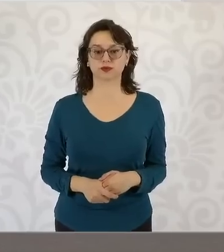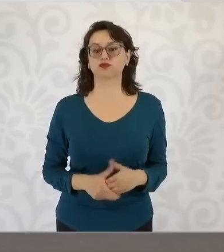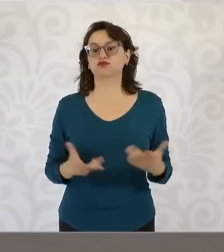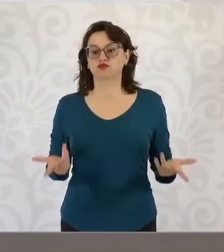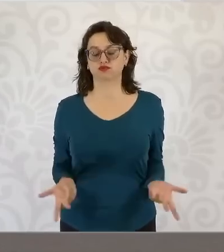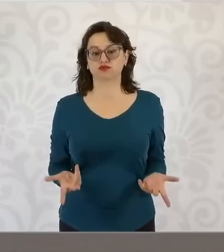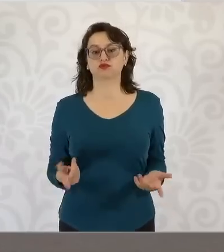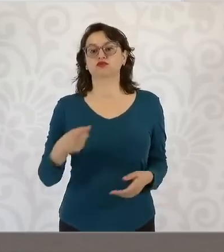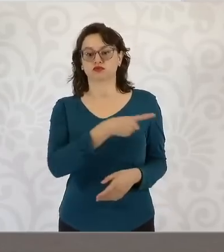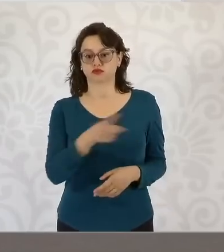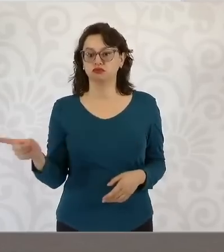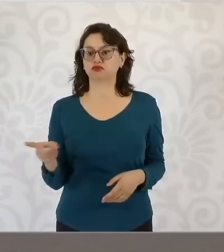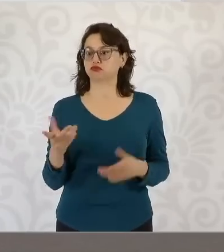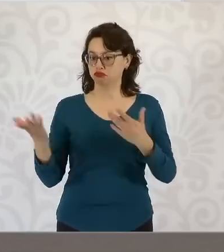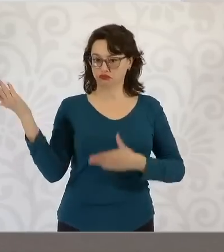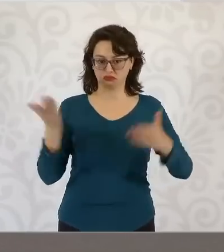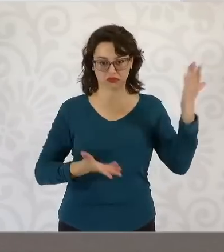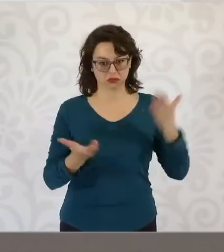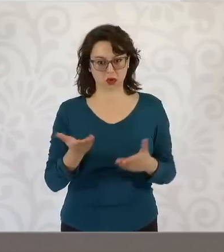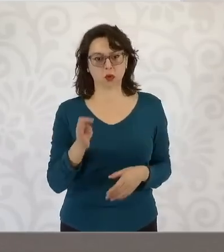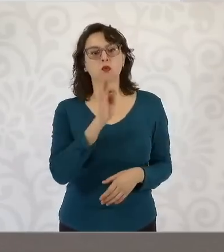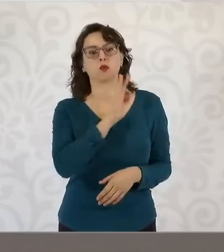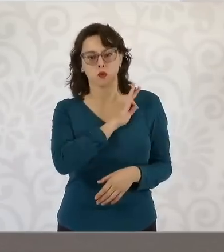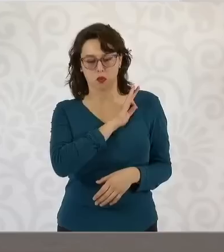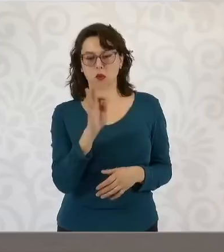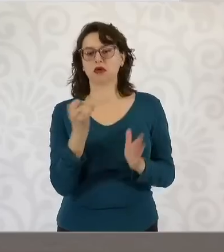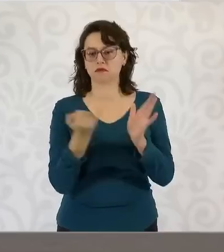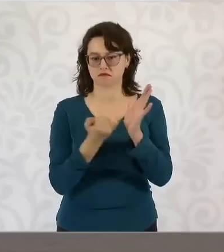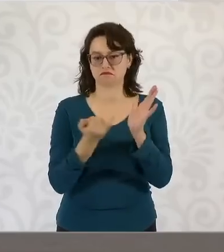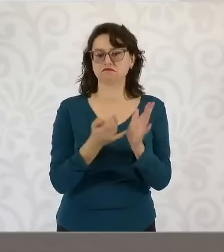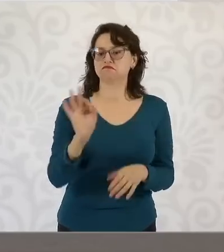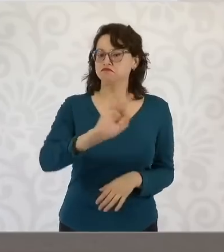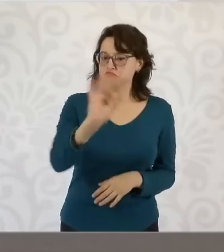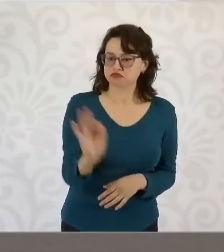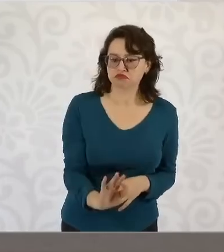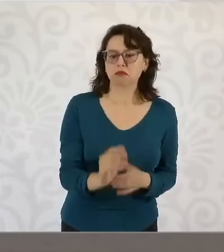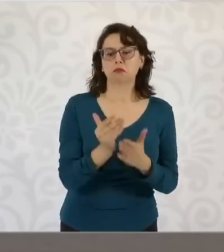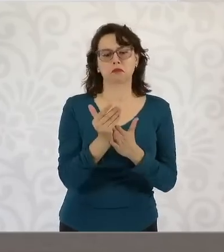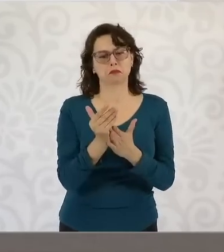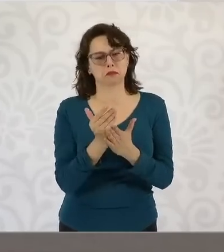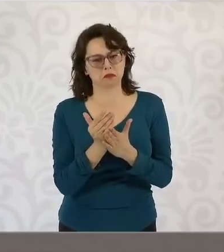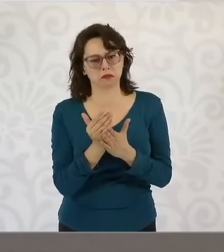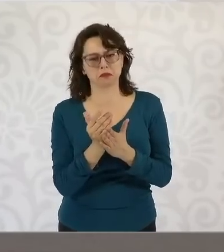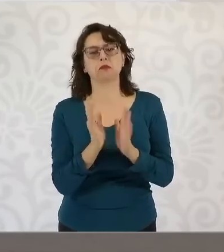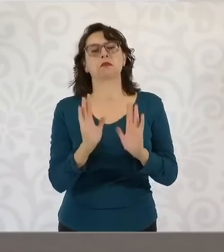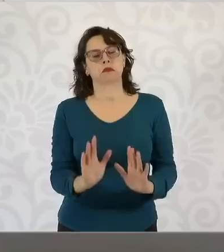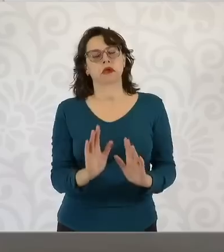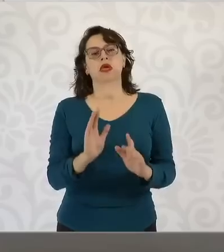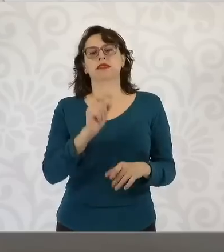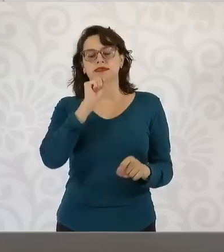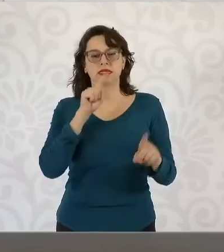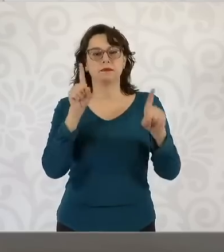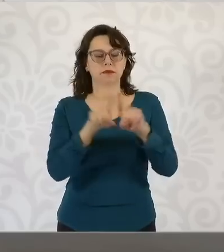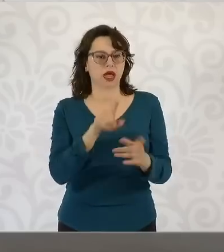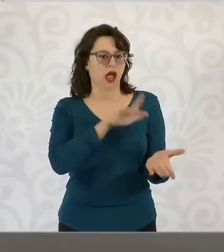incentivos fiscales, va a haber facilidades por parte del gobierno federal, estatal y